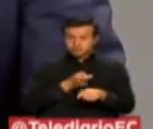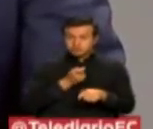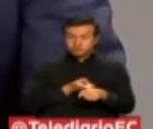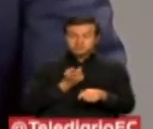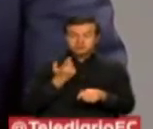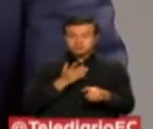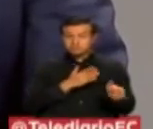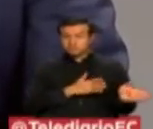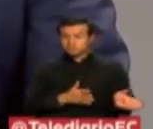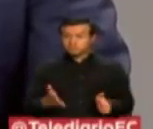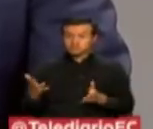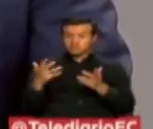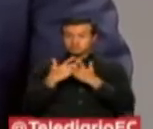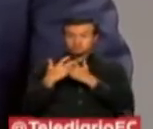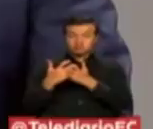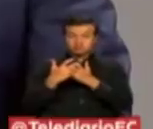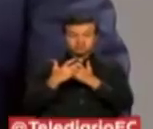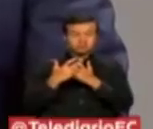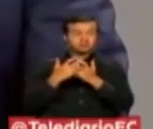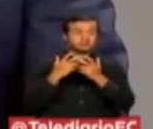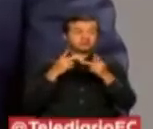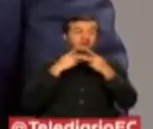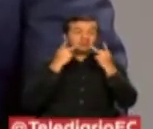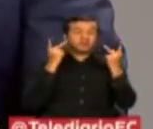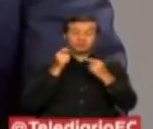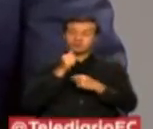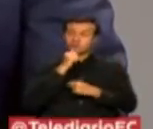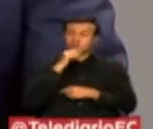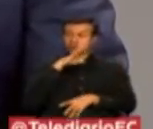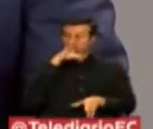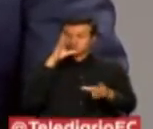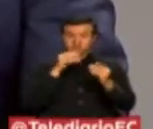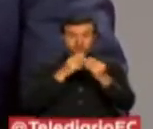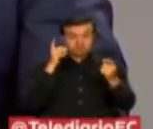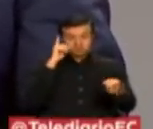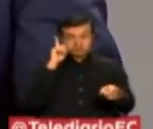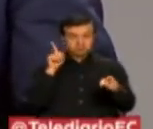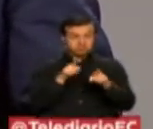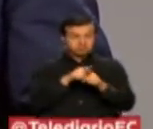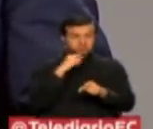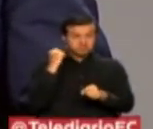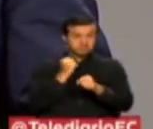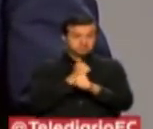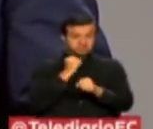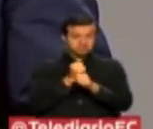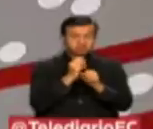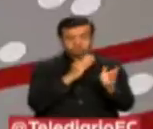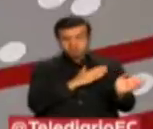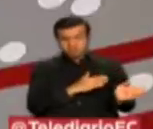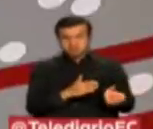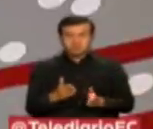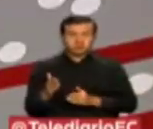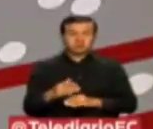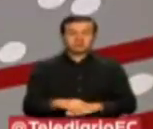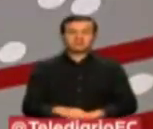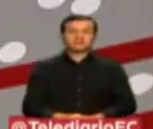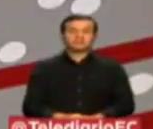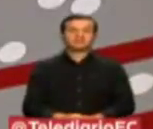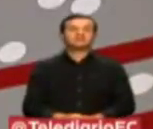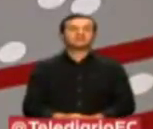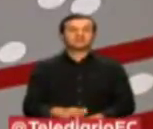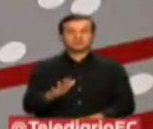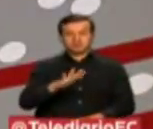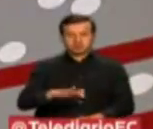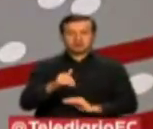las que converjan los sectores públicos y privados para trabajar en esta línea? Bueno, para concluir, por favor. Nosotros en